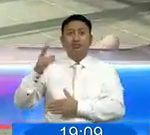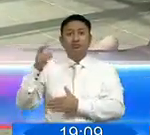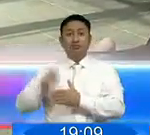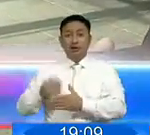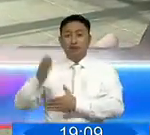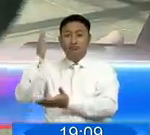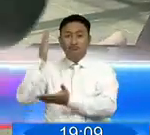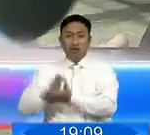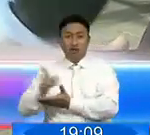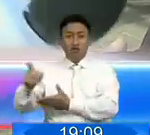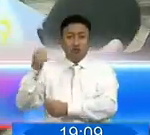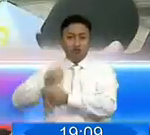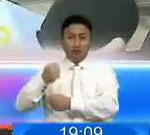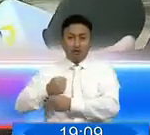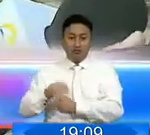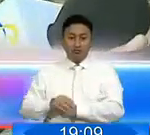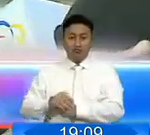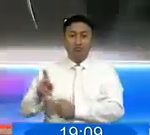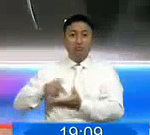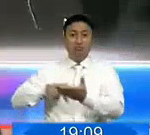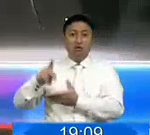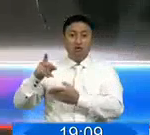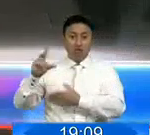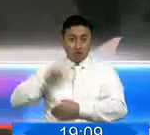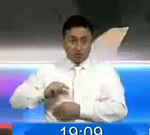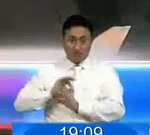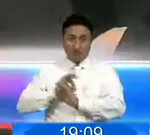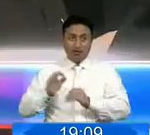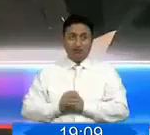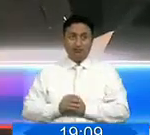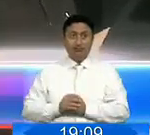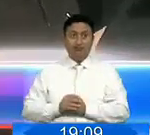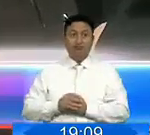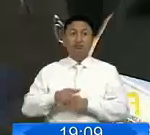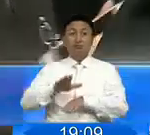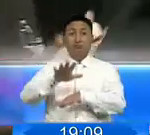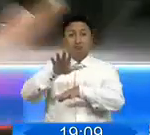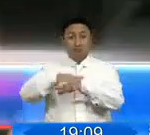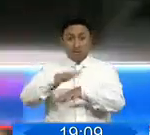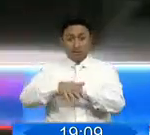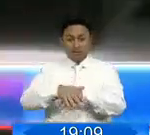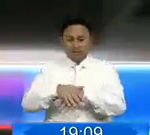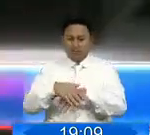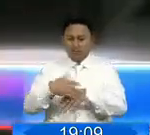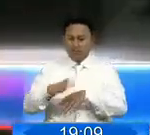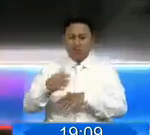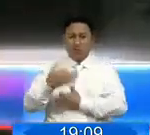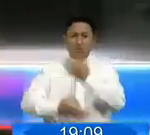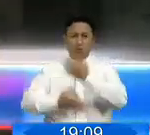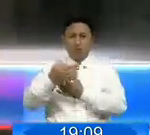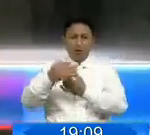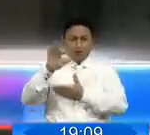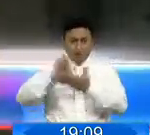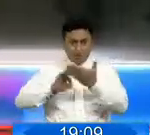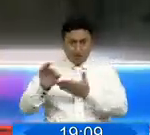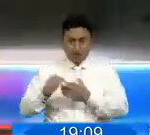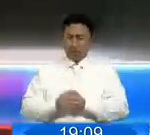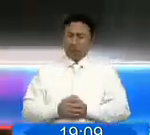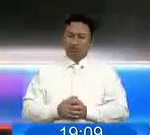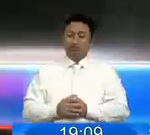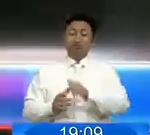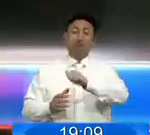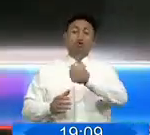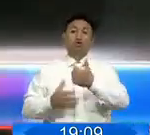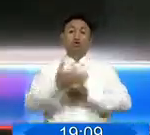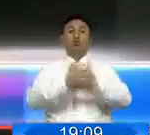de suspensión, suspensión sin sueldo. En El Oro, especialmente en Machala, tenemos jueces descalificados, tenemos otro juez